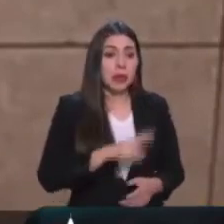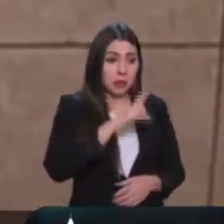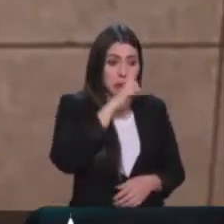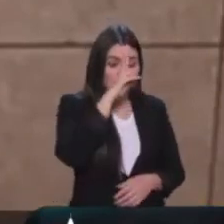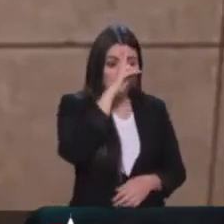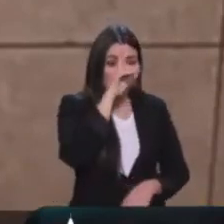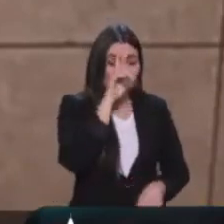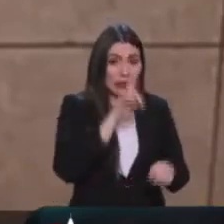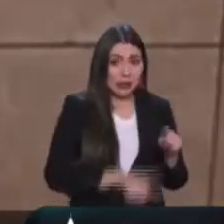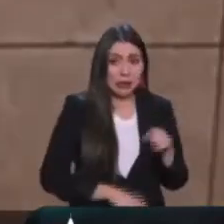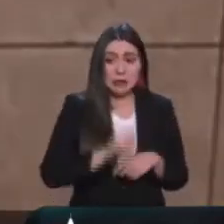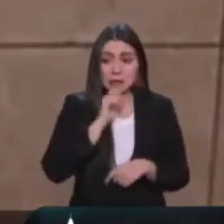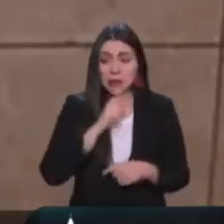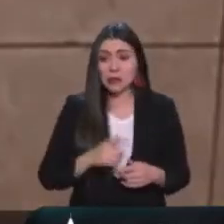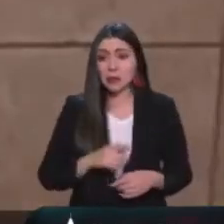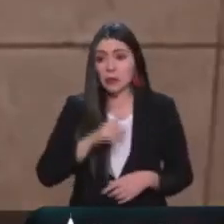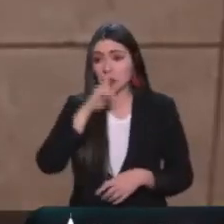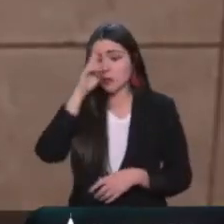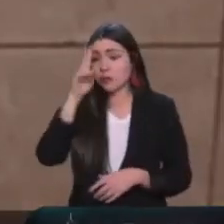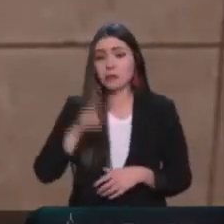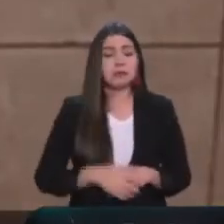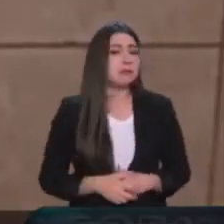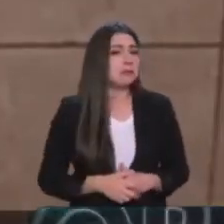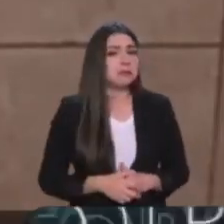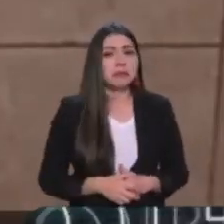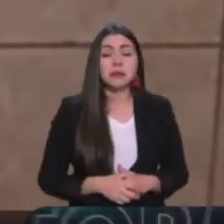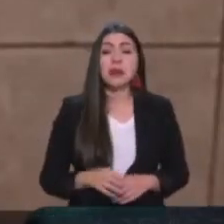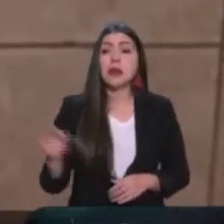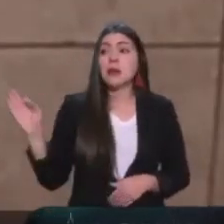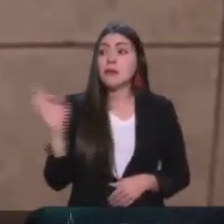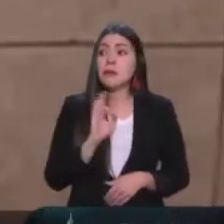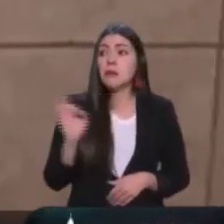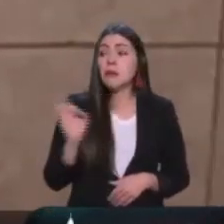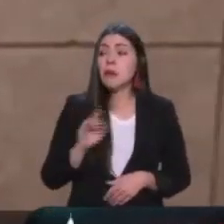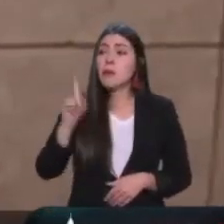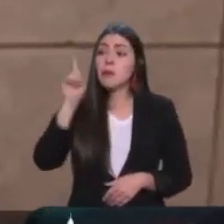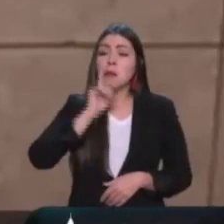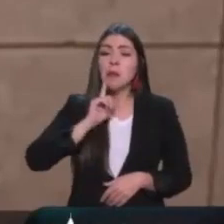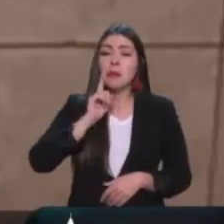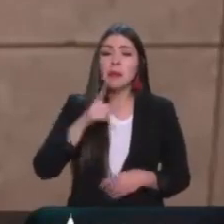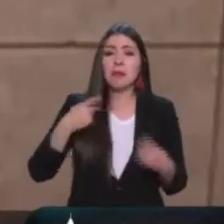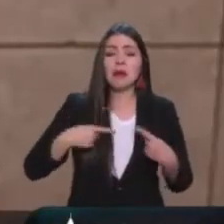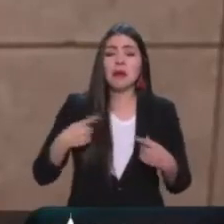violencia. Si hubo una violencia a la mujer,